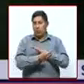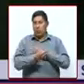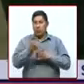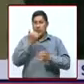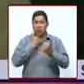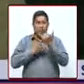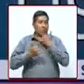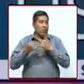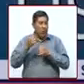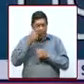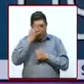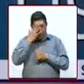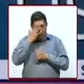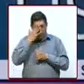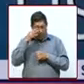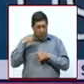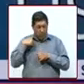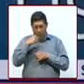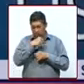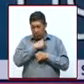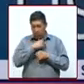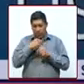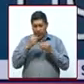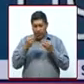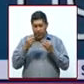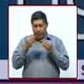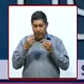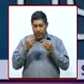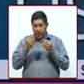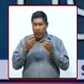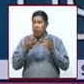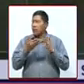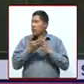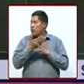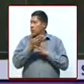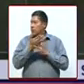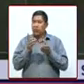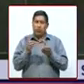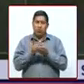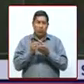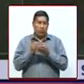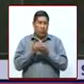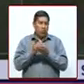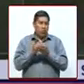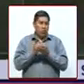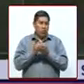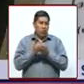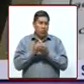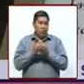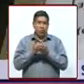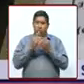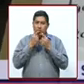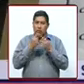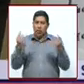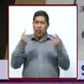institucionalidad no estamos exigiendo que eso lo haga mediante un documento de declaración